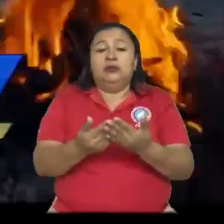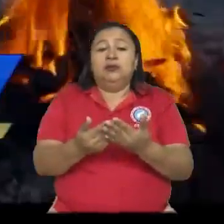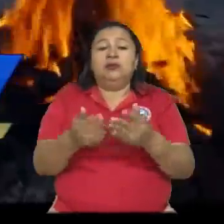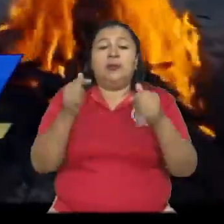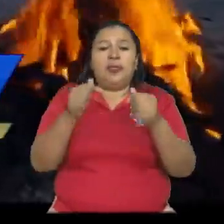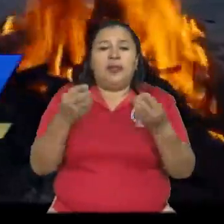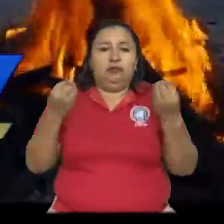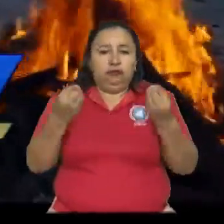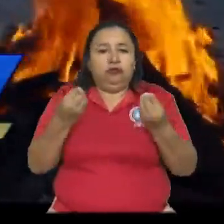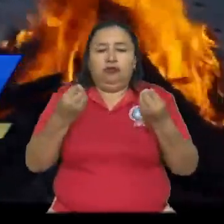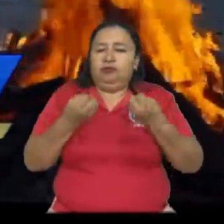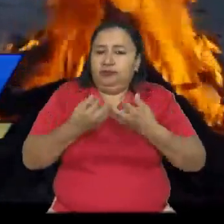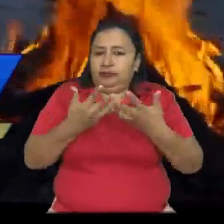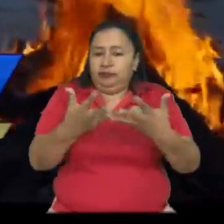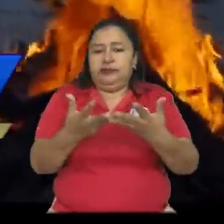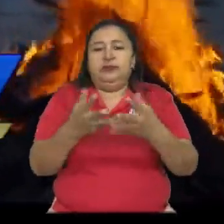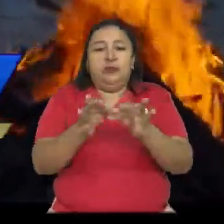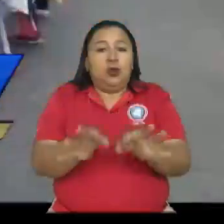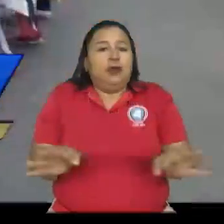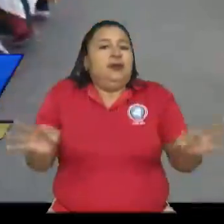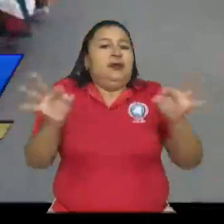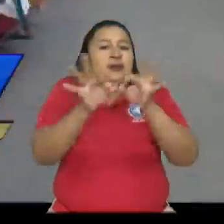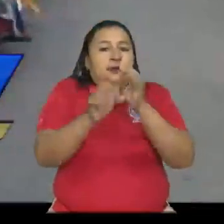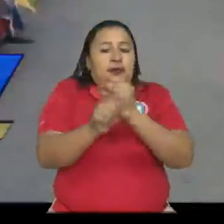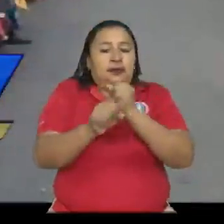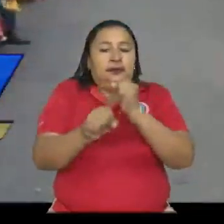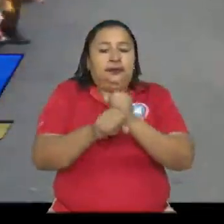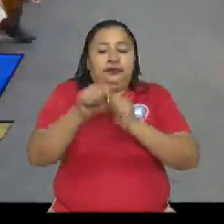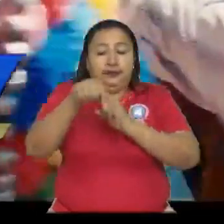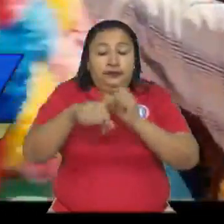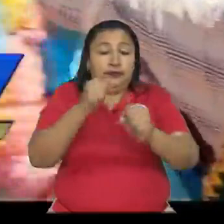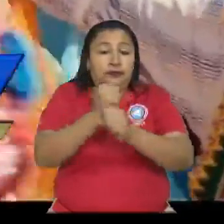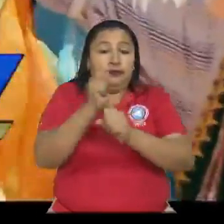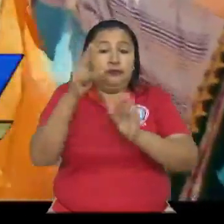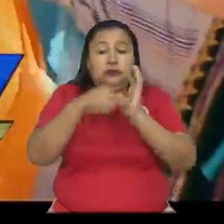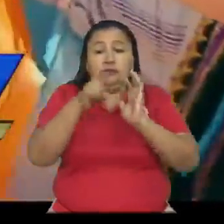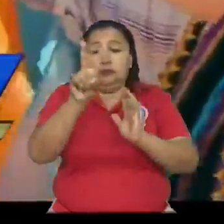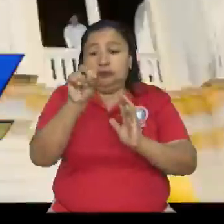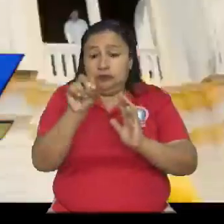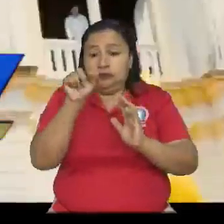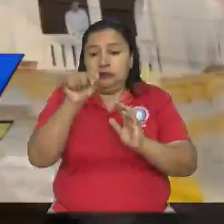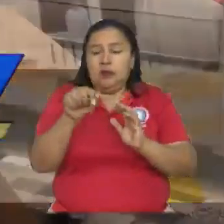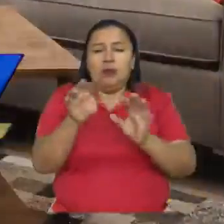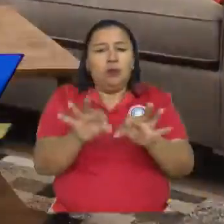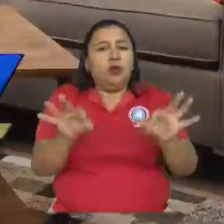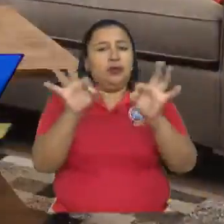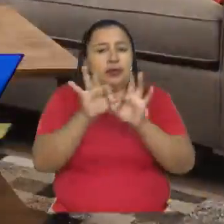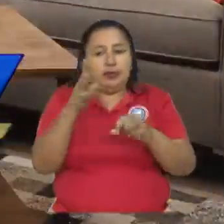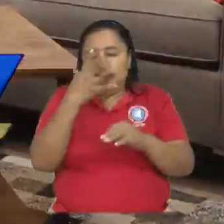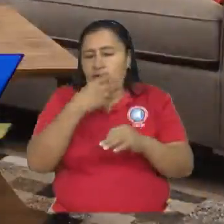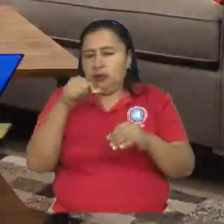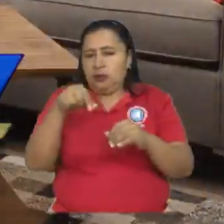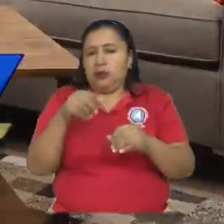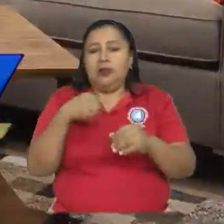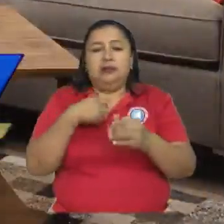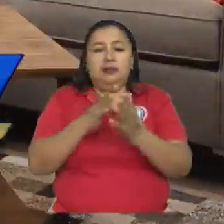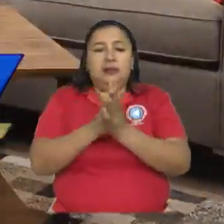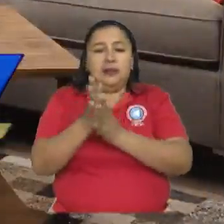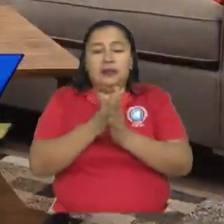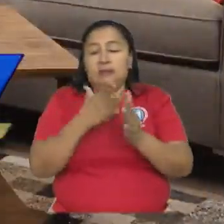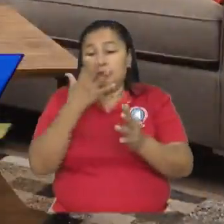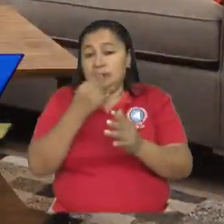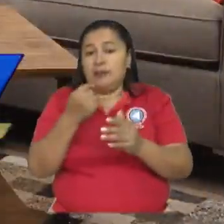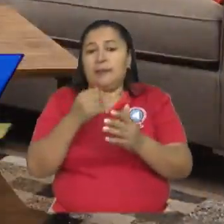Un caudal bastante importante de trabajo para este 2020. Lo interesante de este programa y lo bonito y lo agradable es